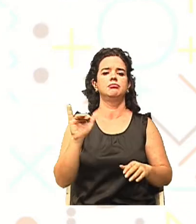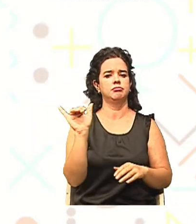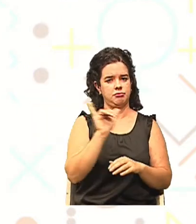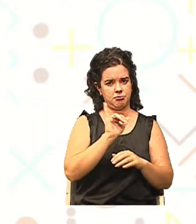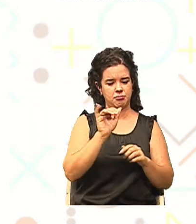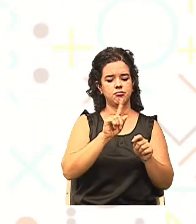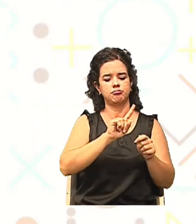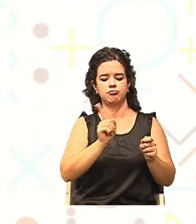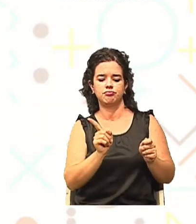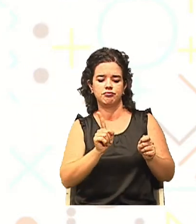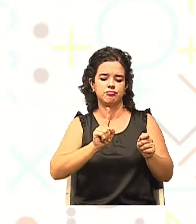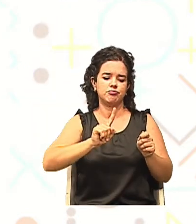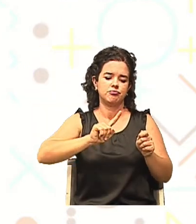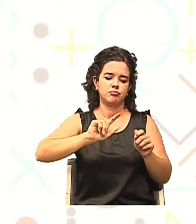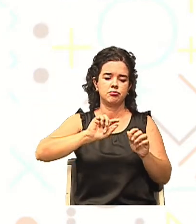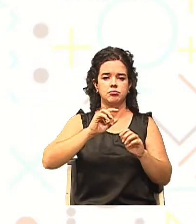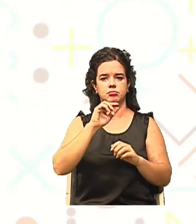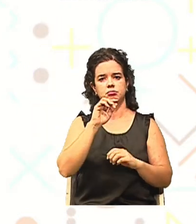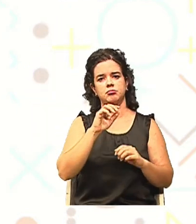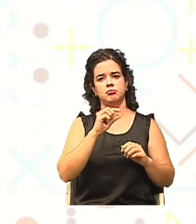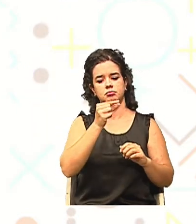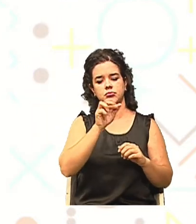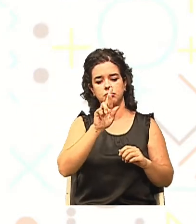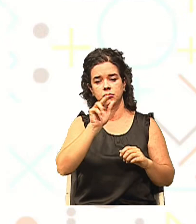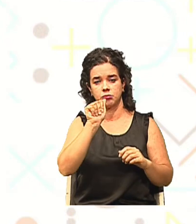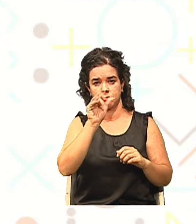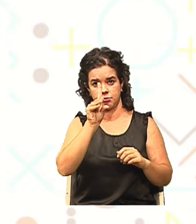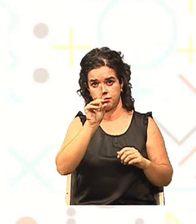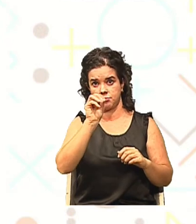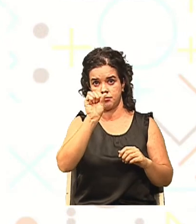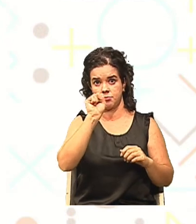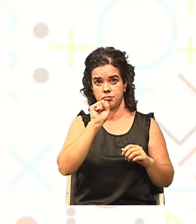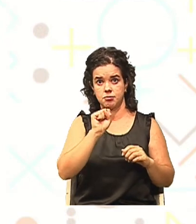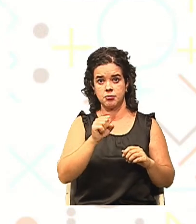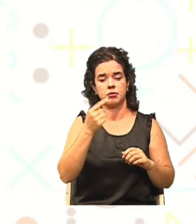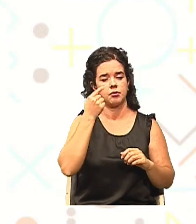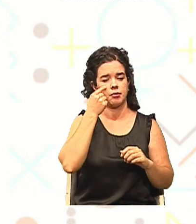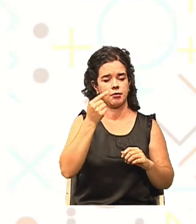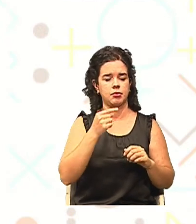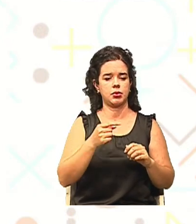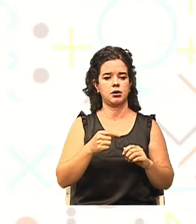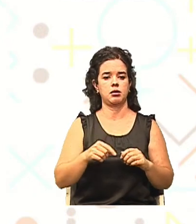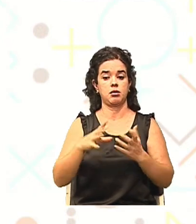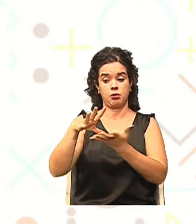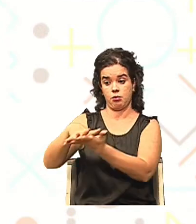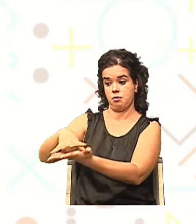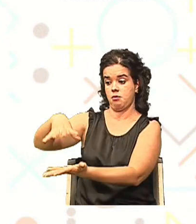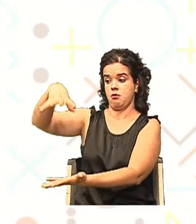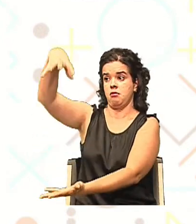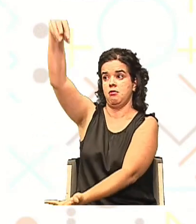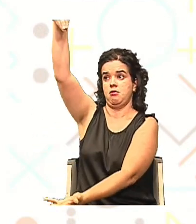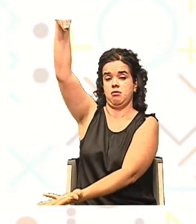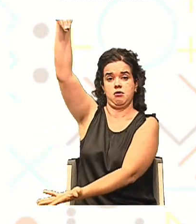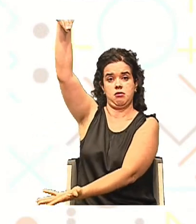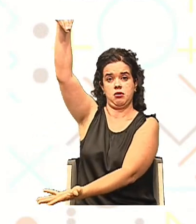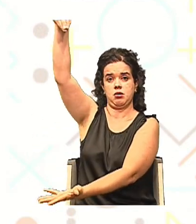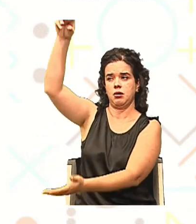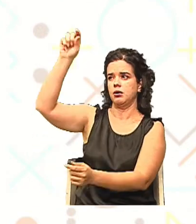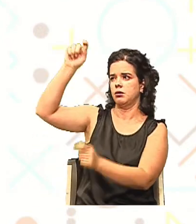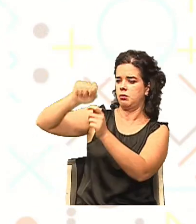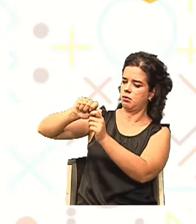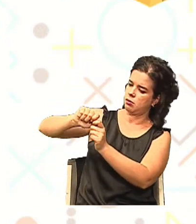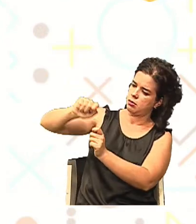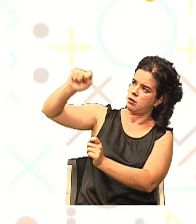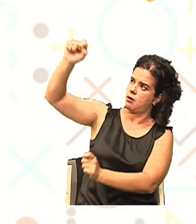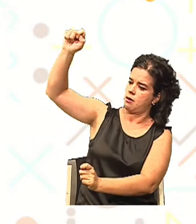Entonces, si observamos detenidamente la torre original con sus